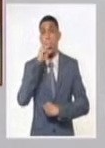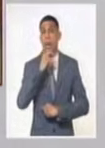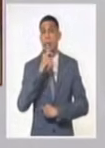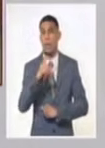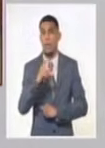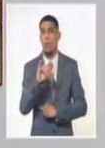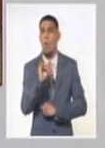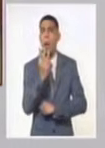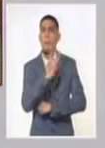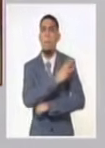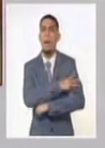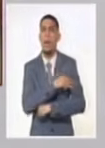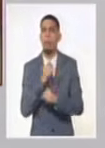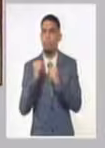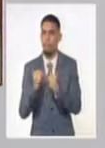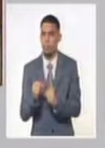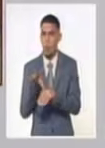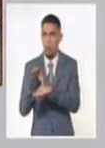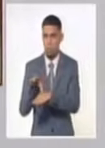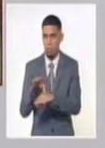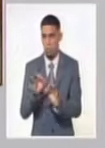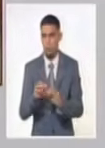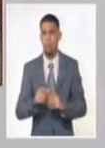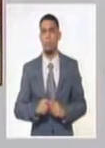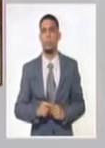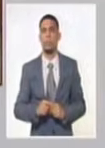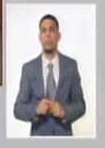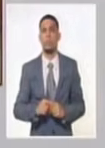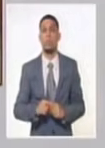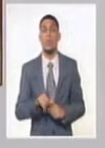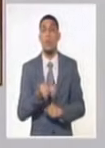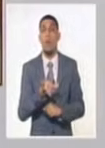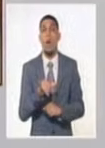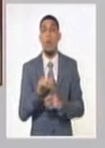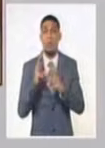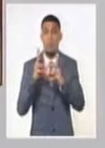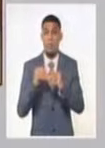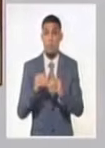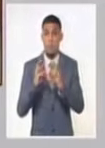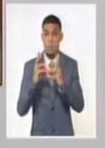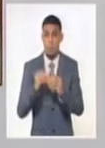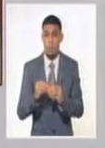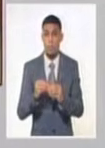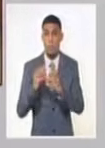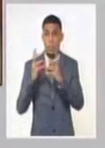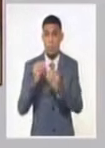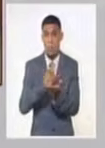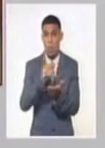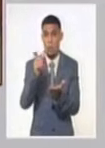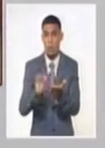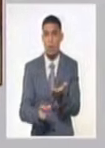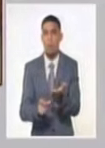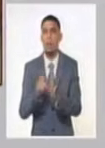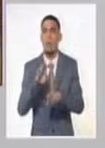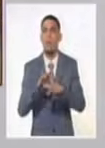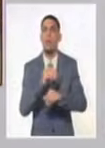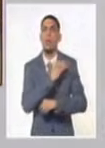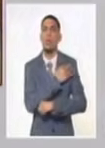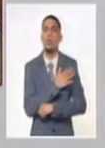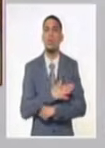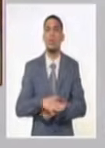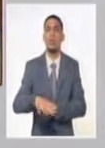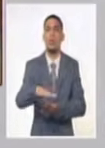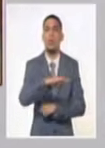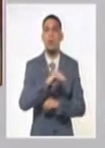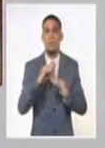como regularidad en el país mantienen la desconcentración de sus matrículas hacia los preuniversitarios de sus zonas de residencia, pero hemos logrado